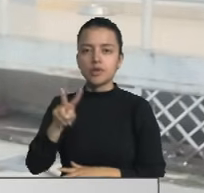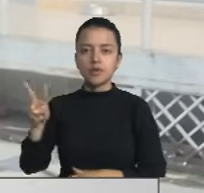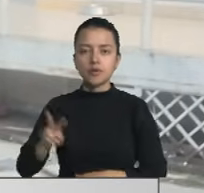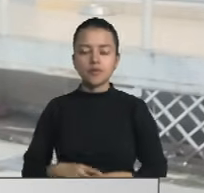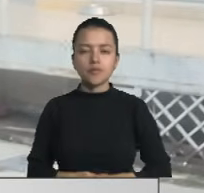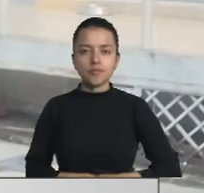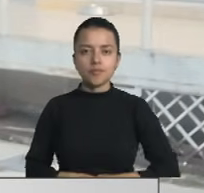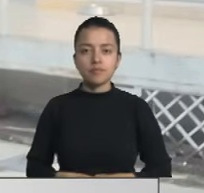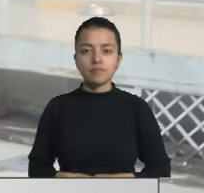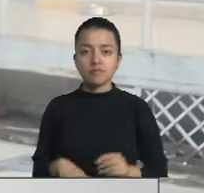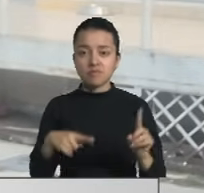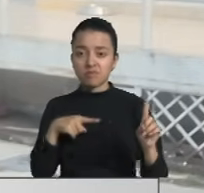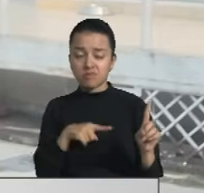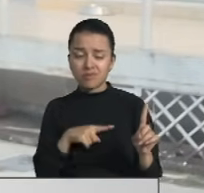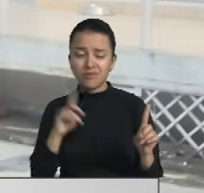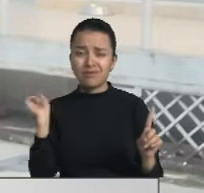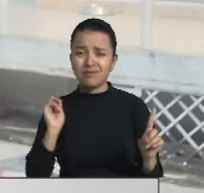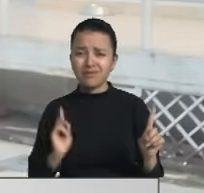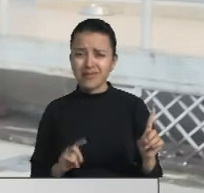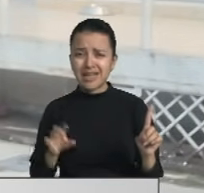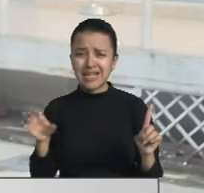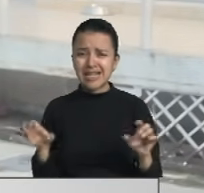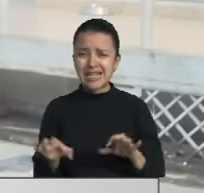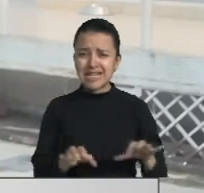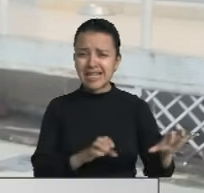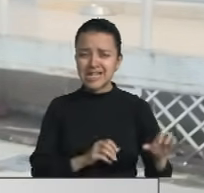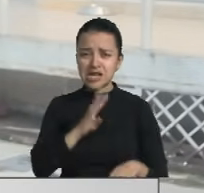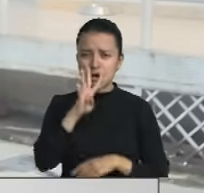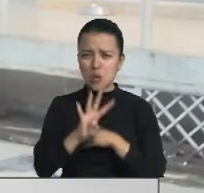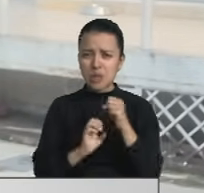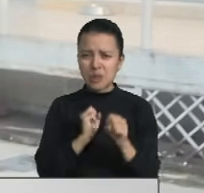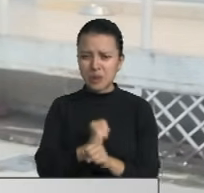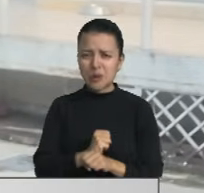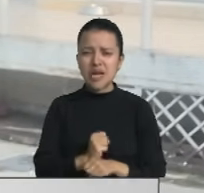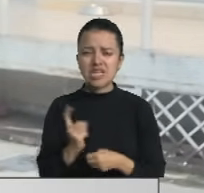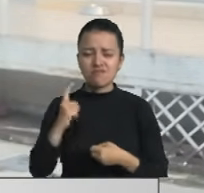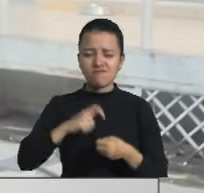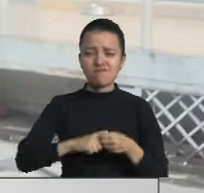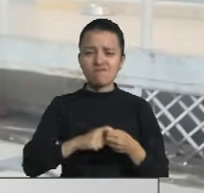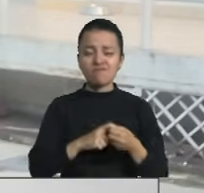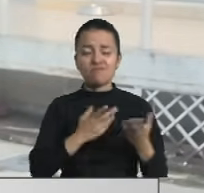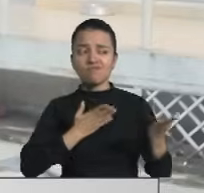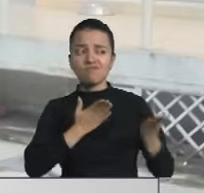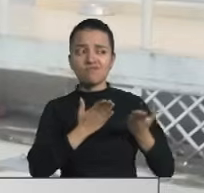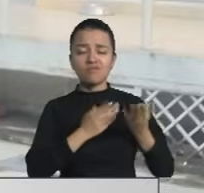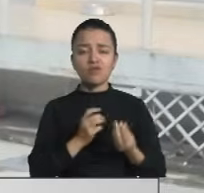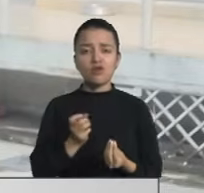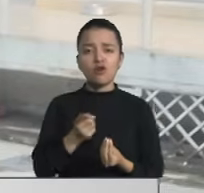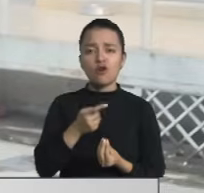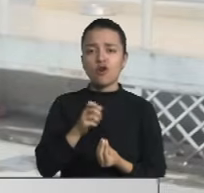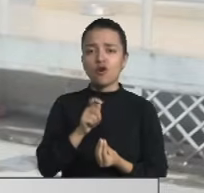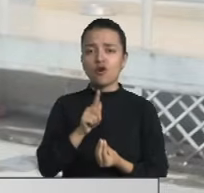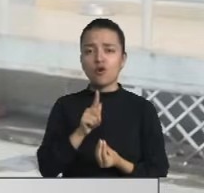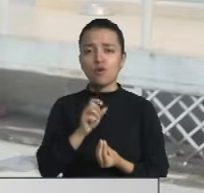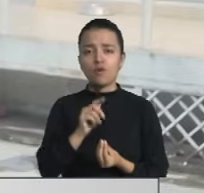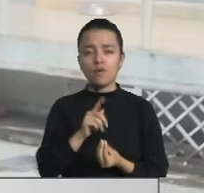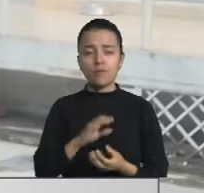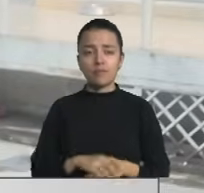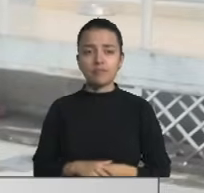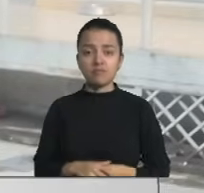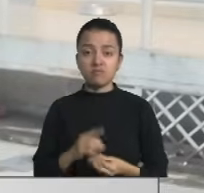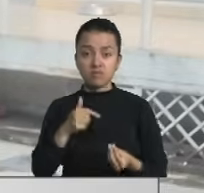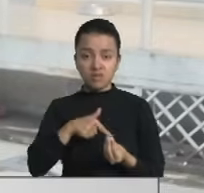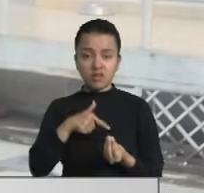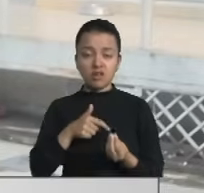delincuente se conoce que tiene una trayectoria de más de 4 años al servicio del Clan del Golfo y quien actualmente era jefe urbano en jurisdicción